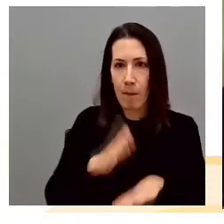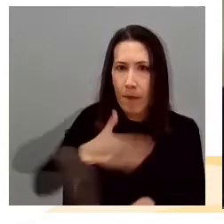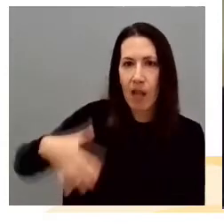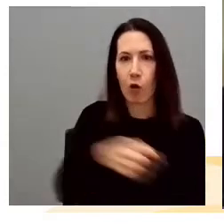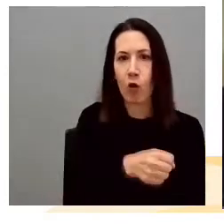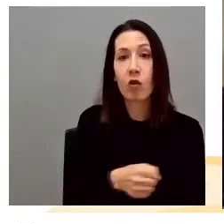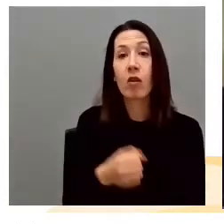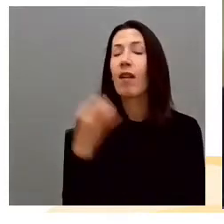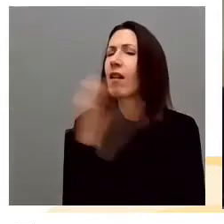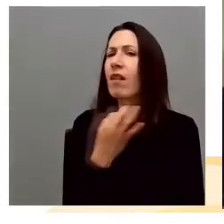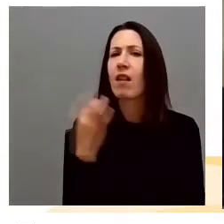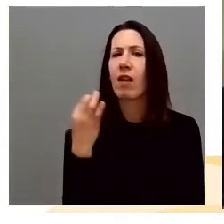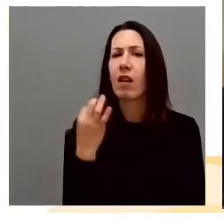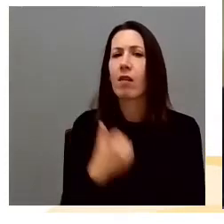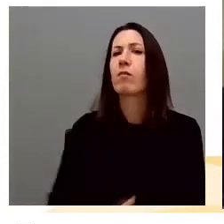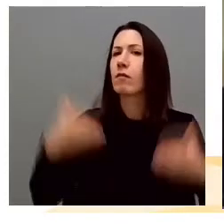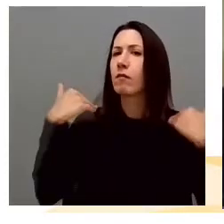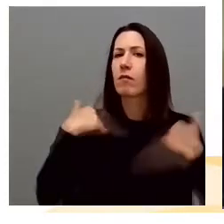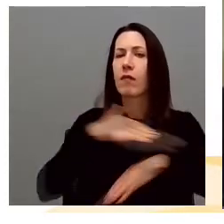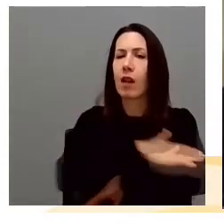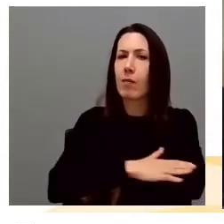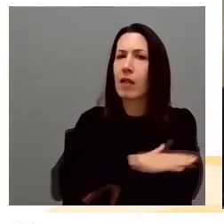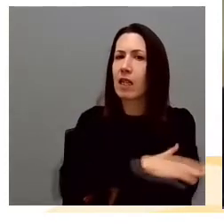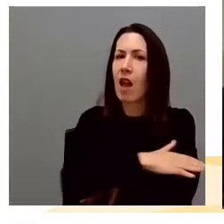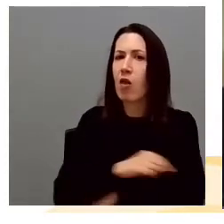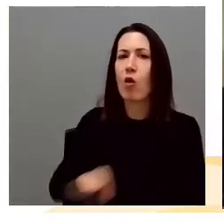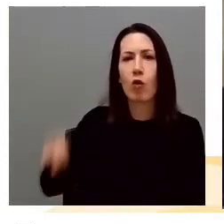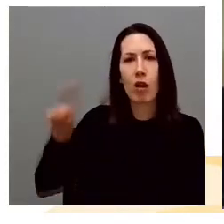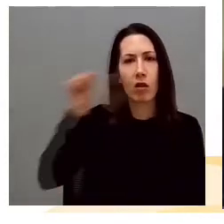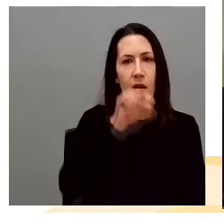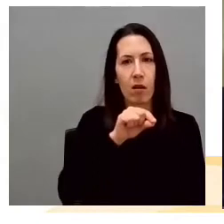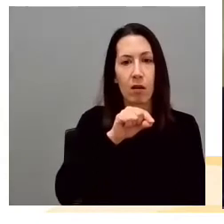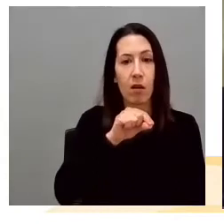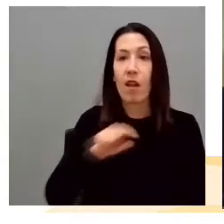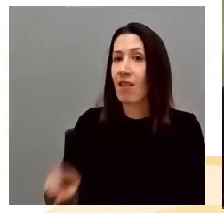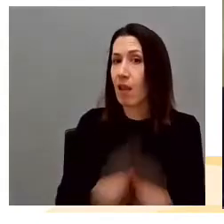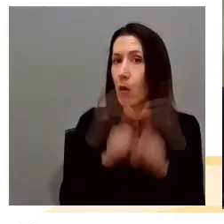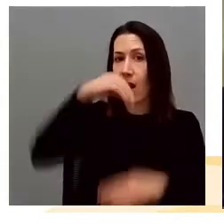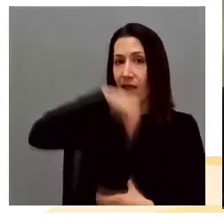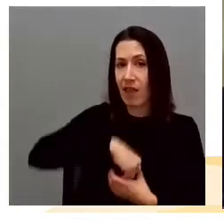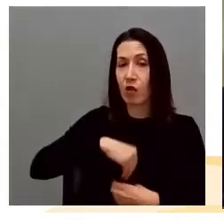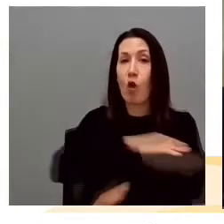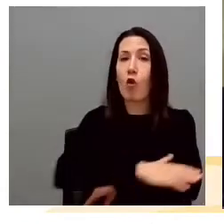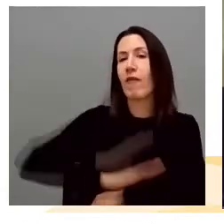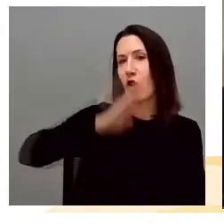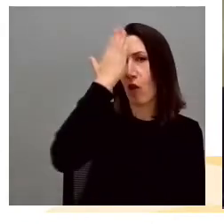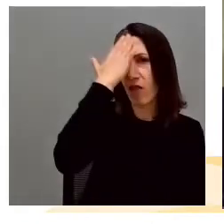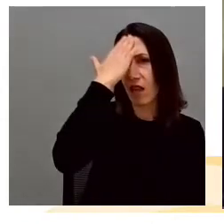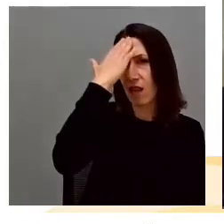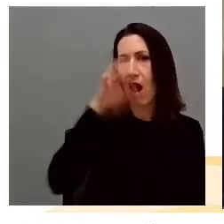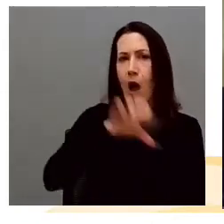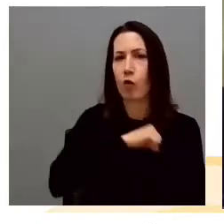los responsables administrativos del gobierno central y gobiernos autonómicos se comprometan.